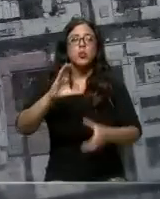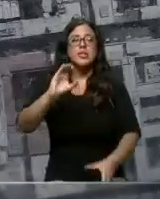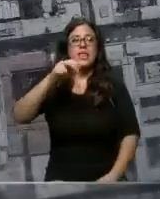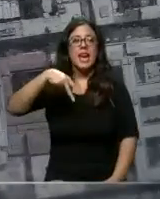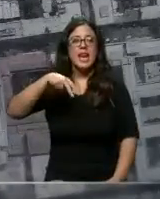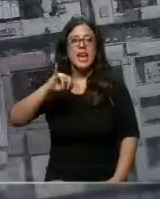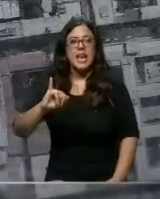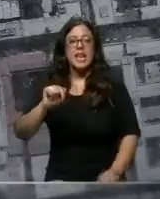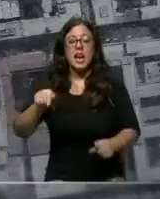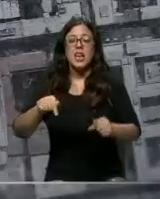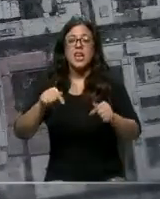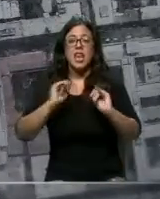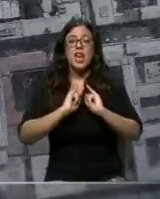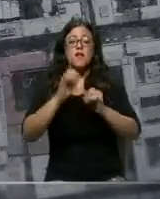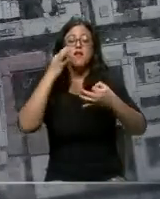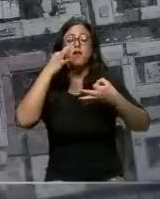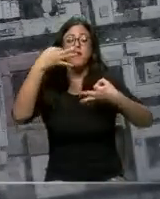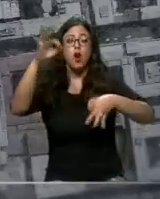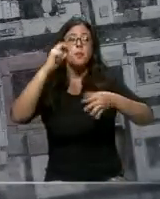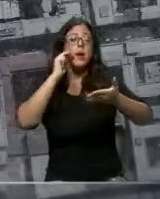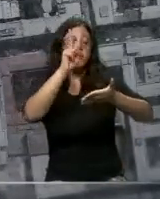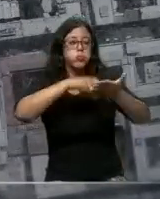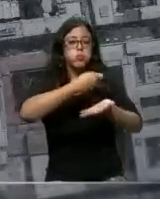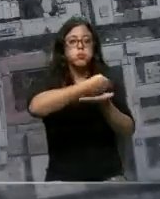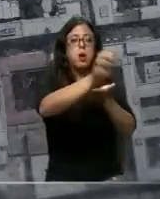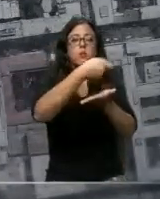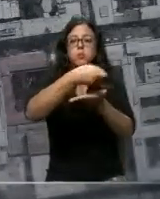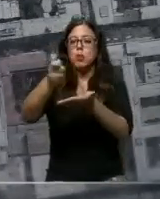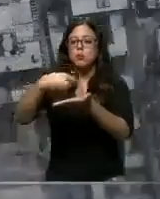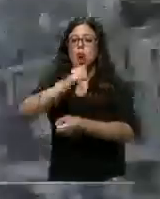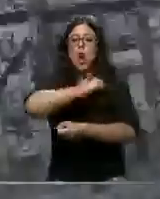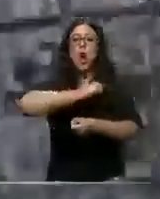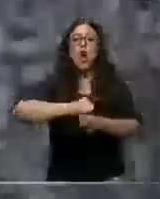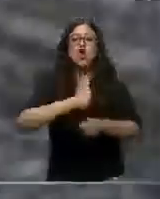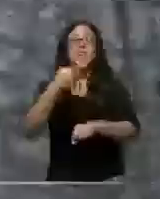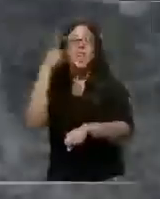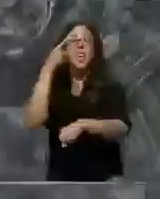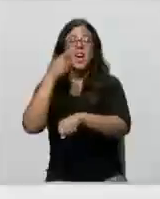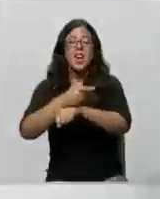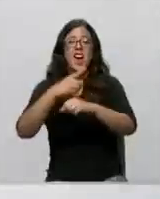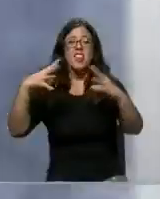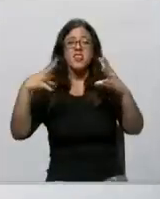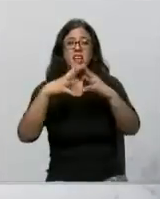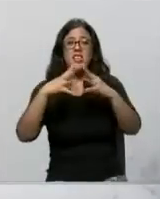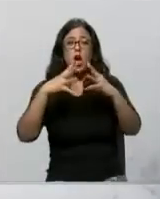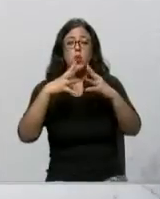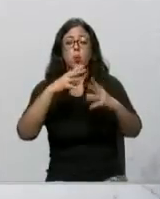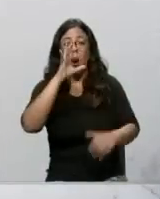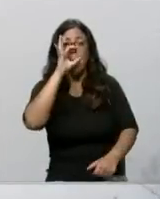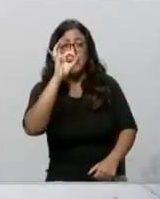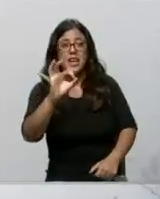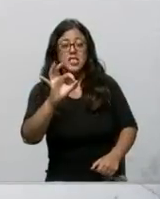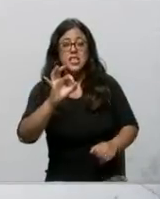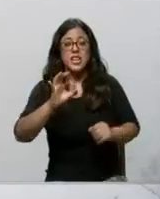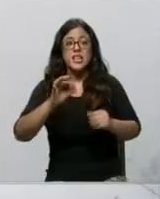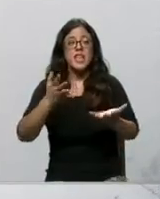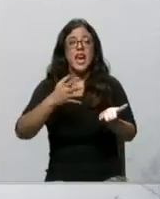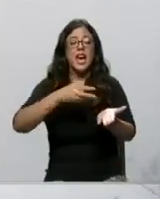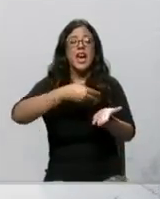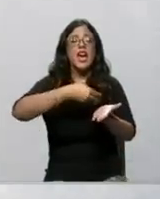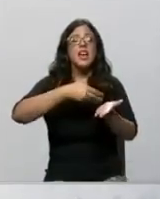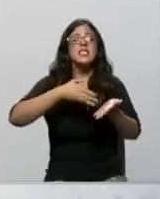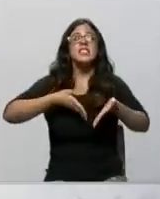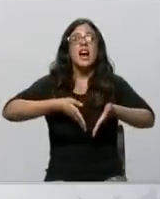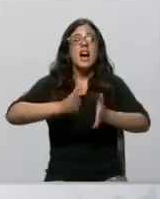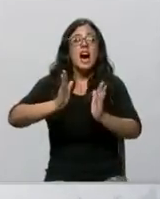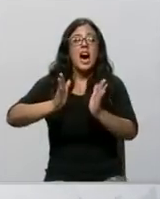Según el expediente, mientras lanzaba panfletos contra la dictadura de Pinochet en Ruta 5 con Alameda, fue detenido y comenzó el